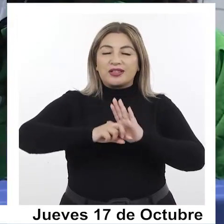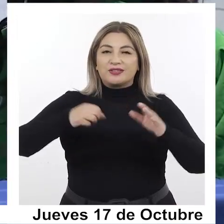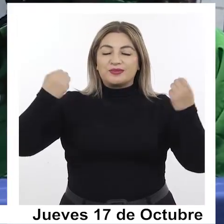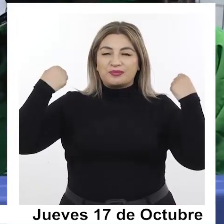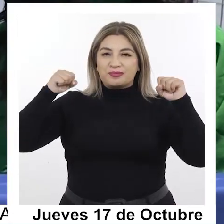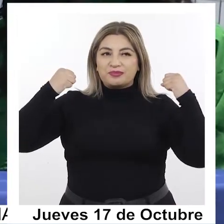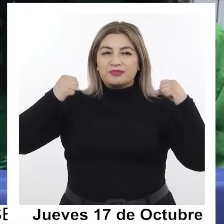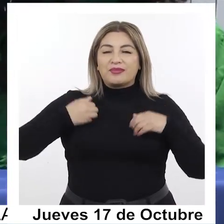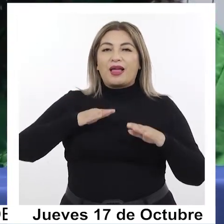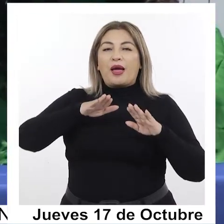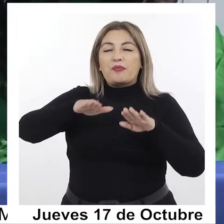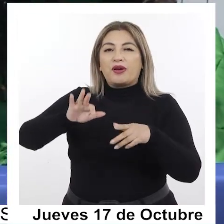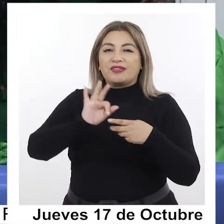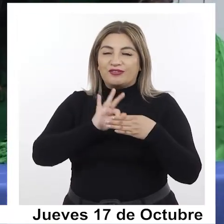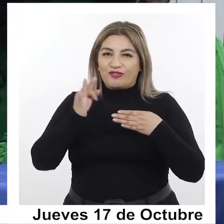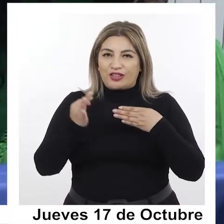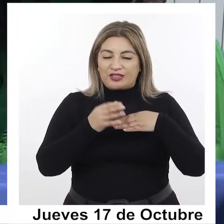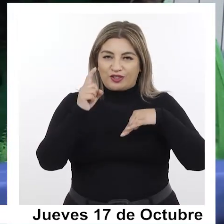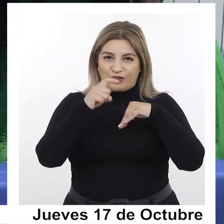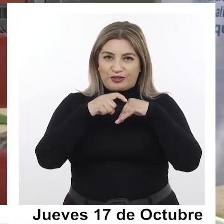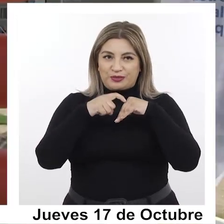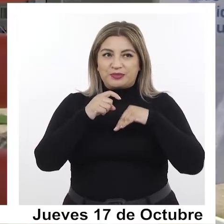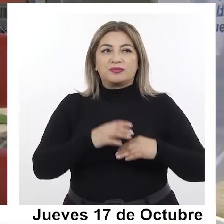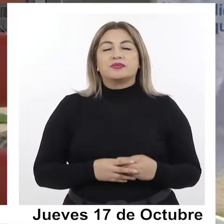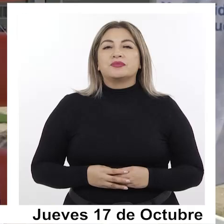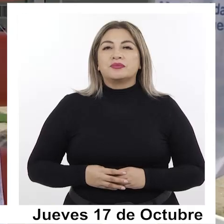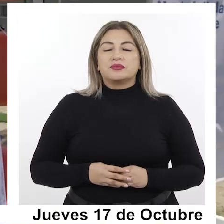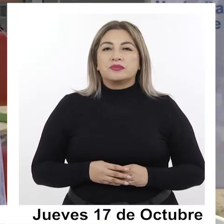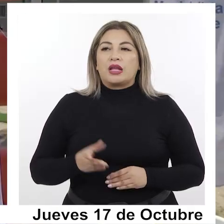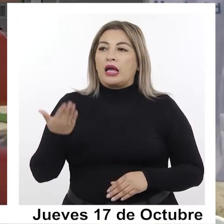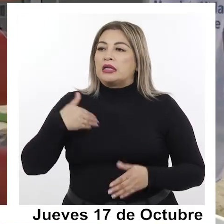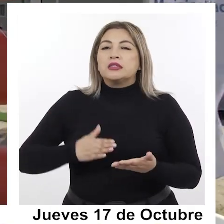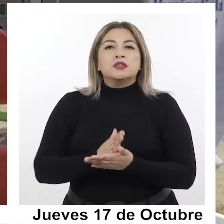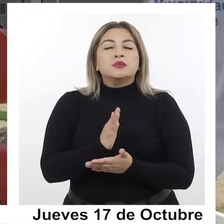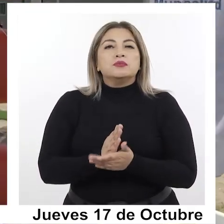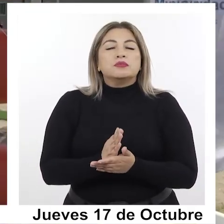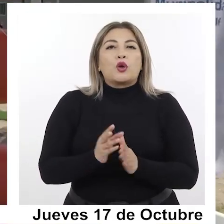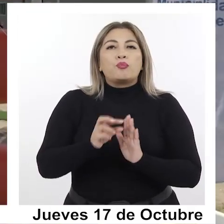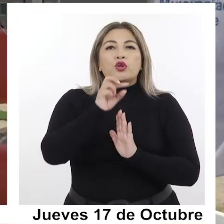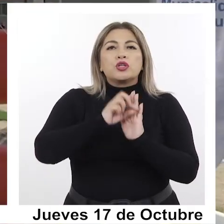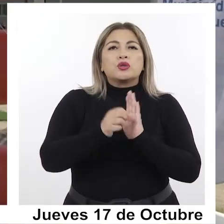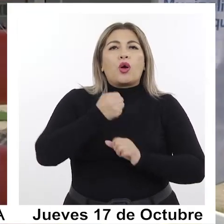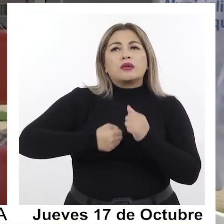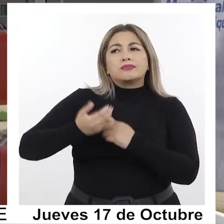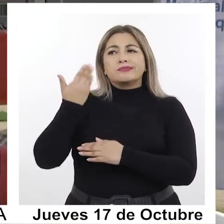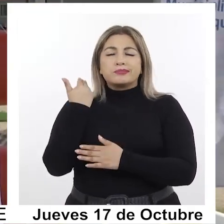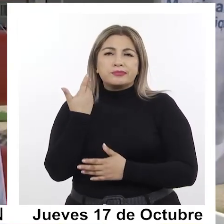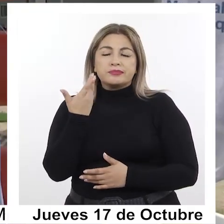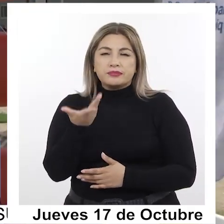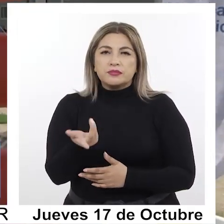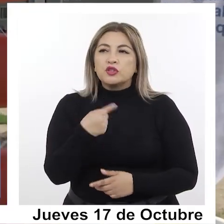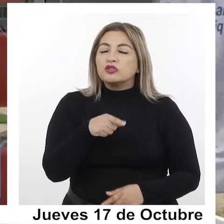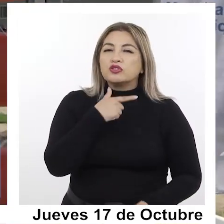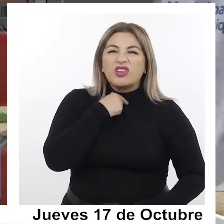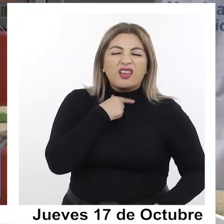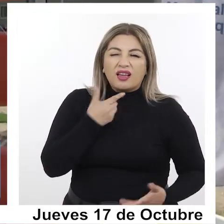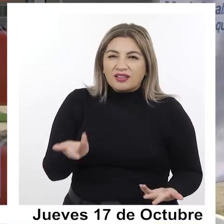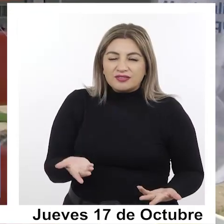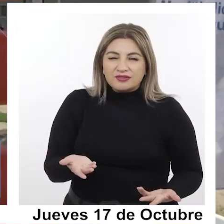deportivo en que colabora la Fundación Collahuasi. Cuando partimos con este proyecto hace un par de años, lo que queríamos